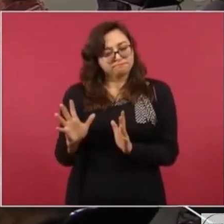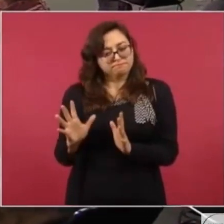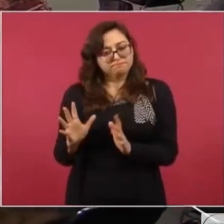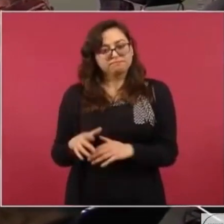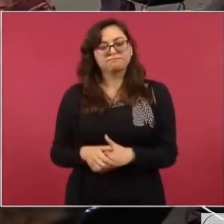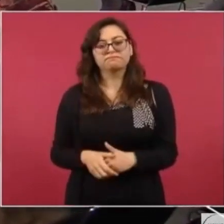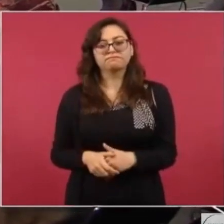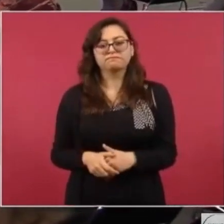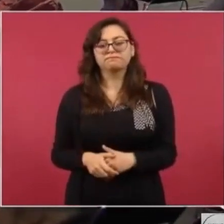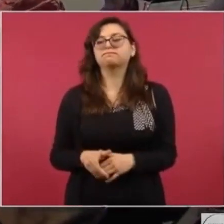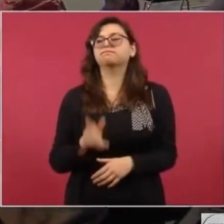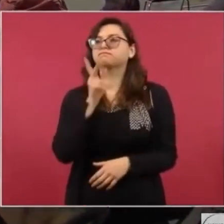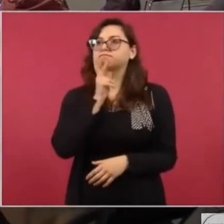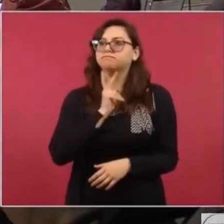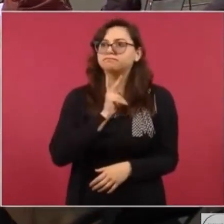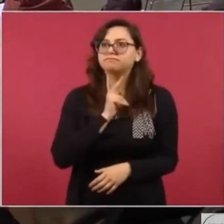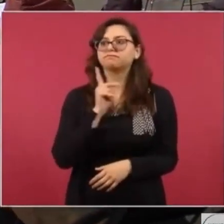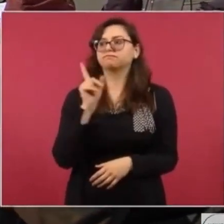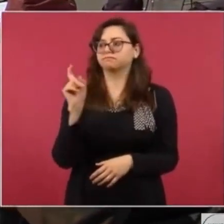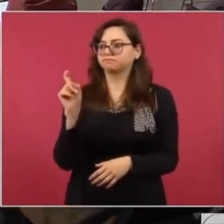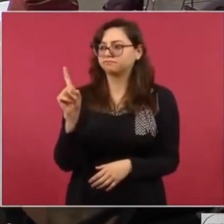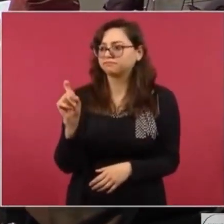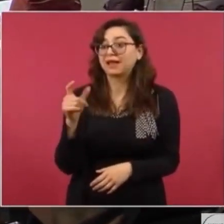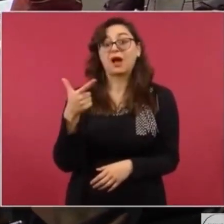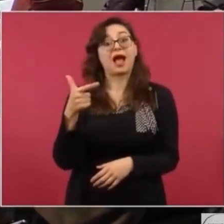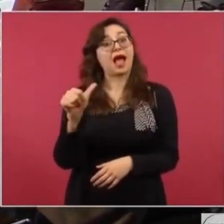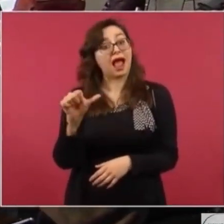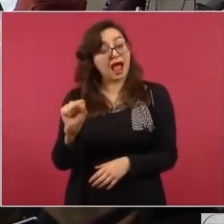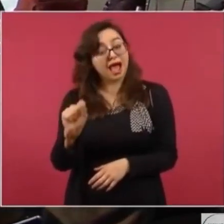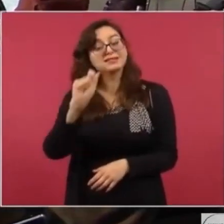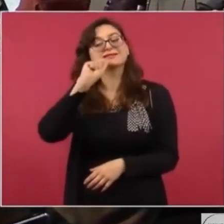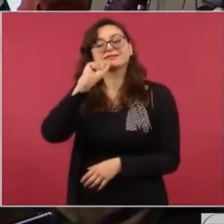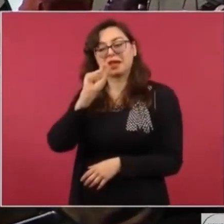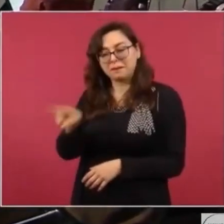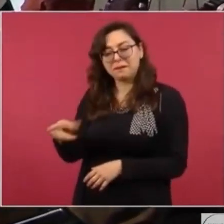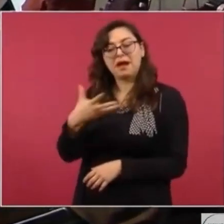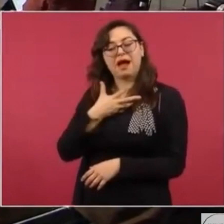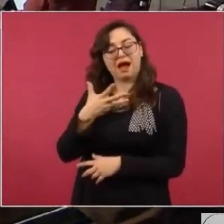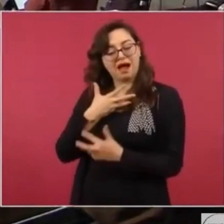pero es también el petróleo y es el gas.